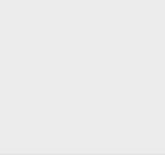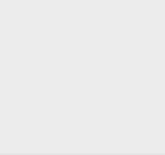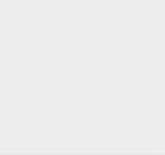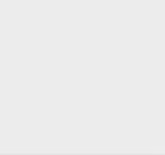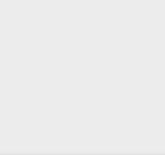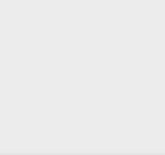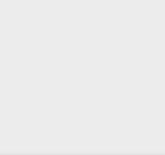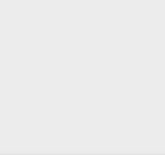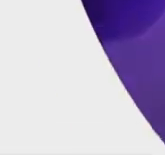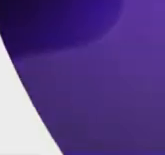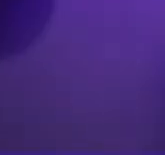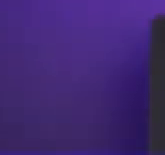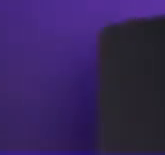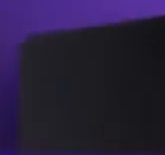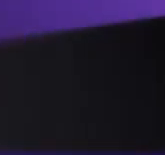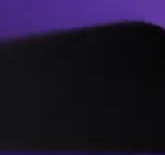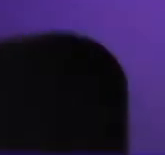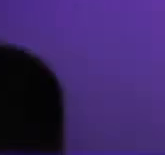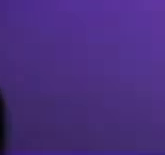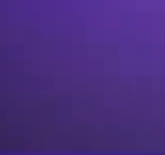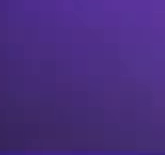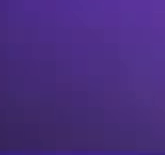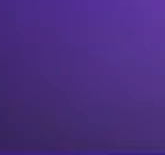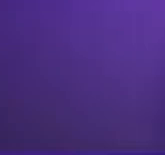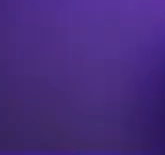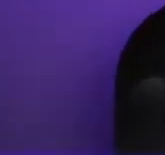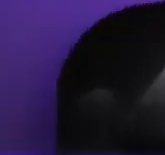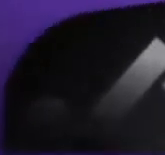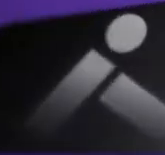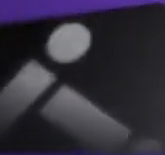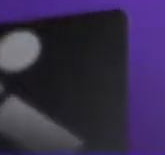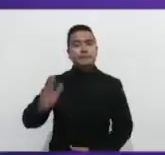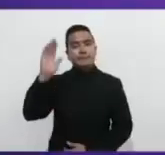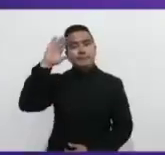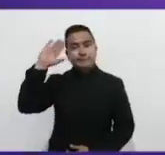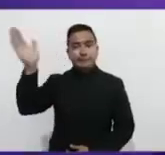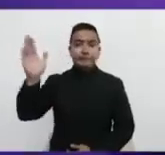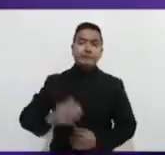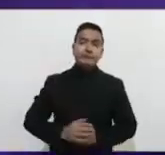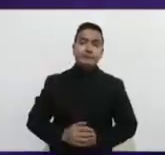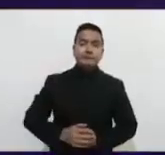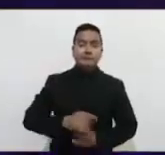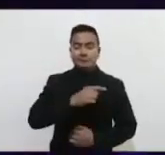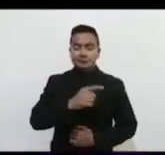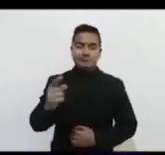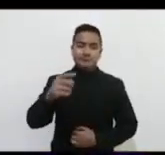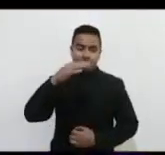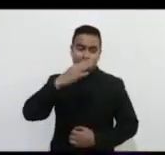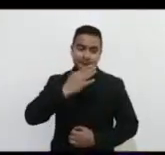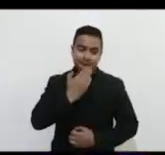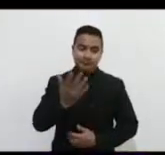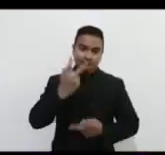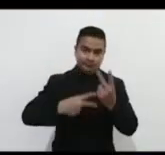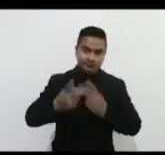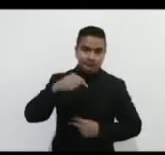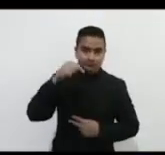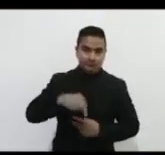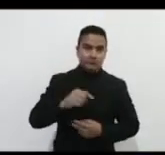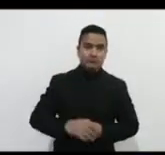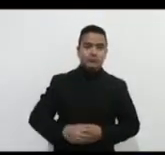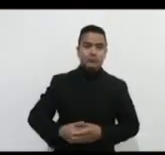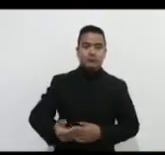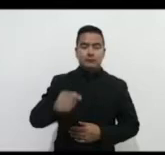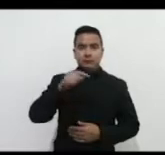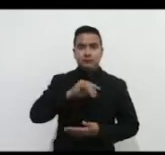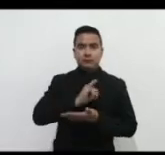Los temas democrático-electorales al alcance de la ciudadanía. Hola, ¿qué tal? Bienvenidos a su programa La Urna, una producción del